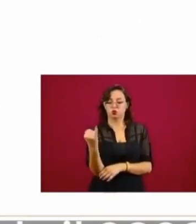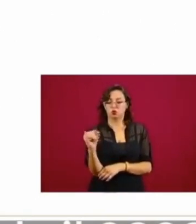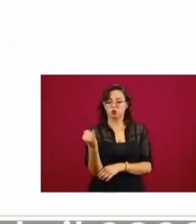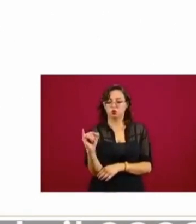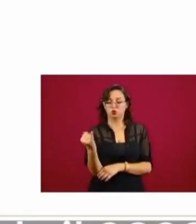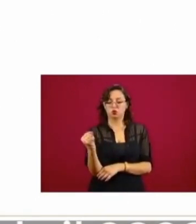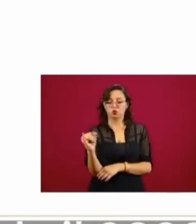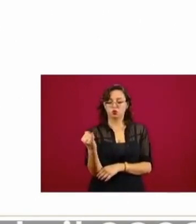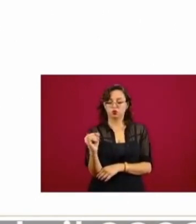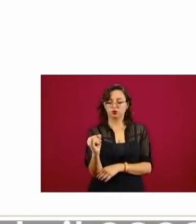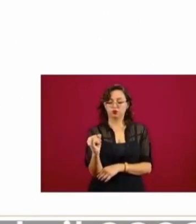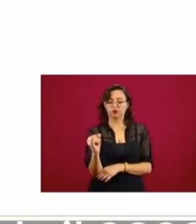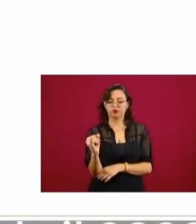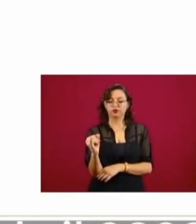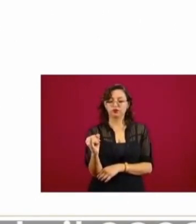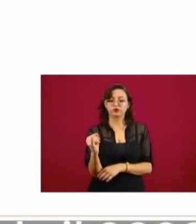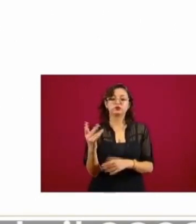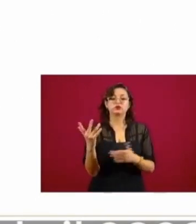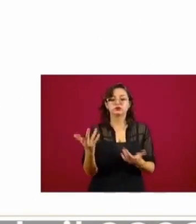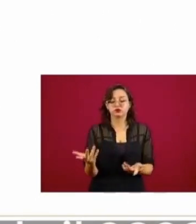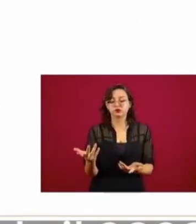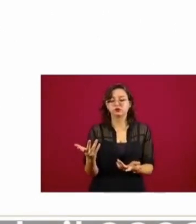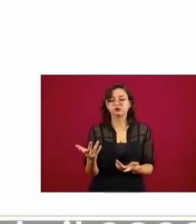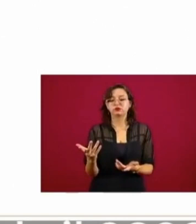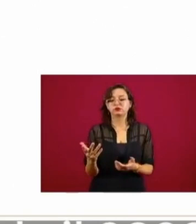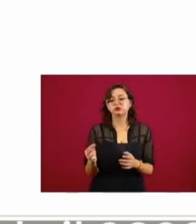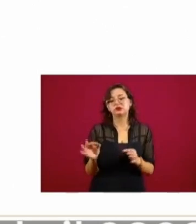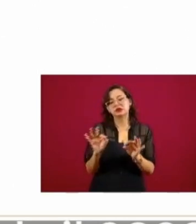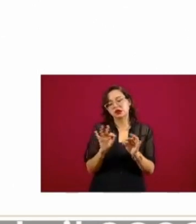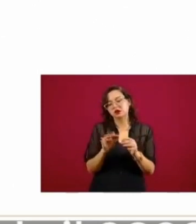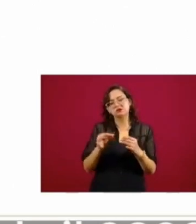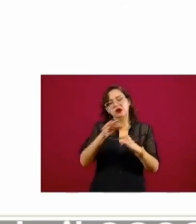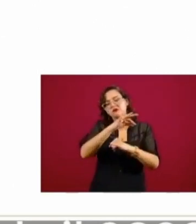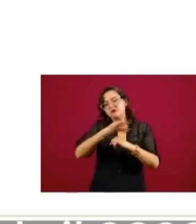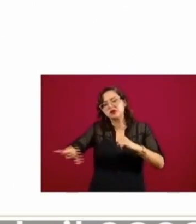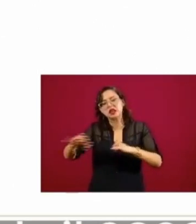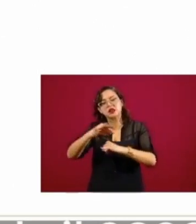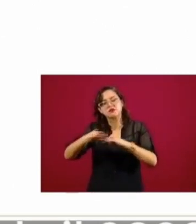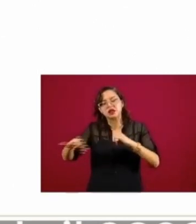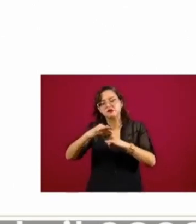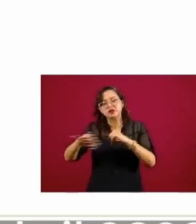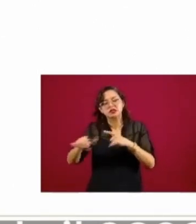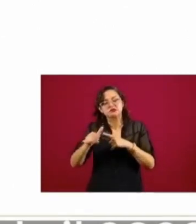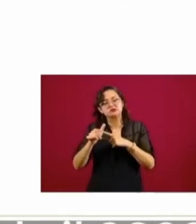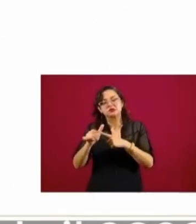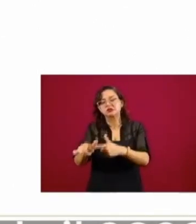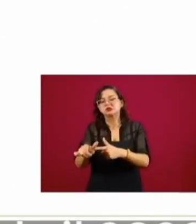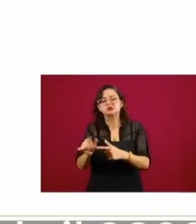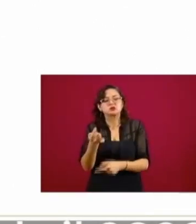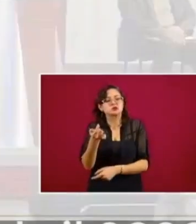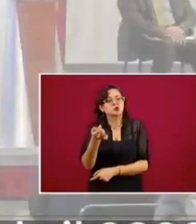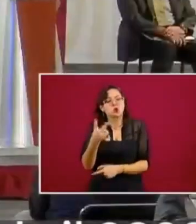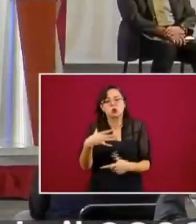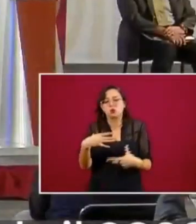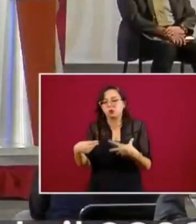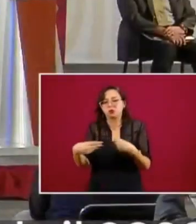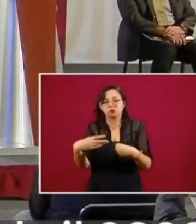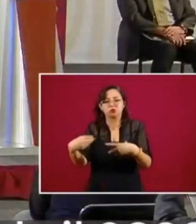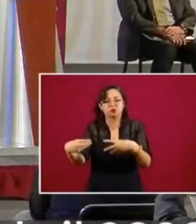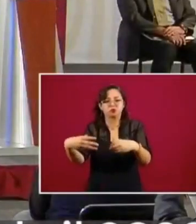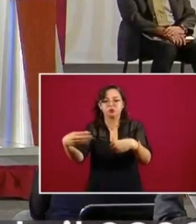un hilo, una cola, una continuidad de la epidemia ya con una transmisión muy baja que se extiende por